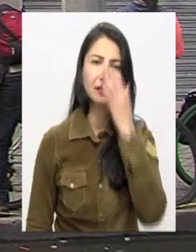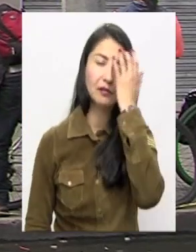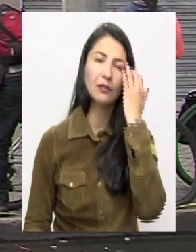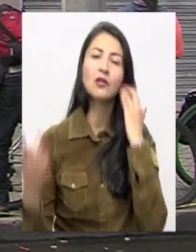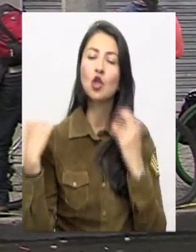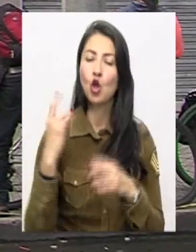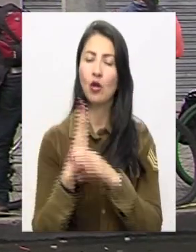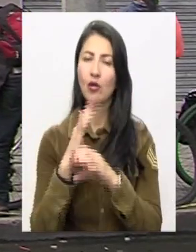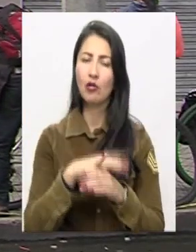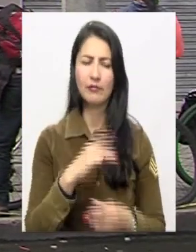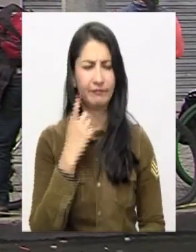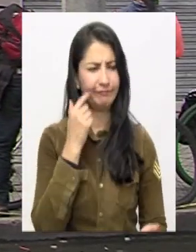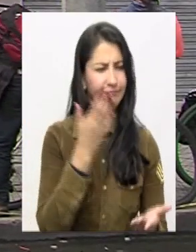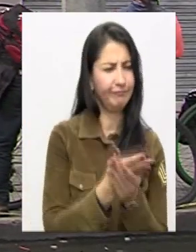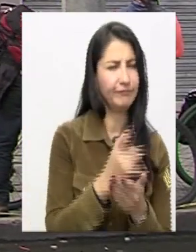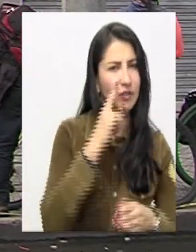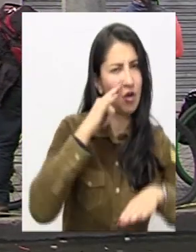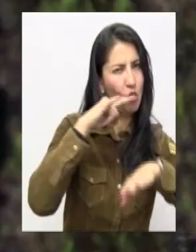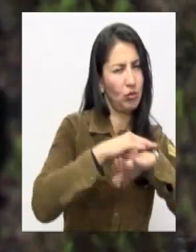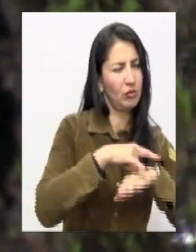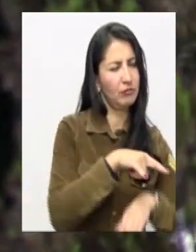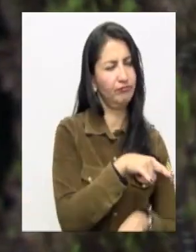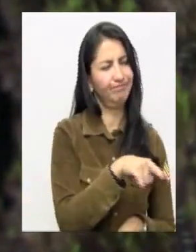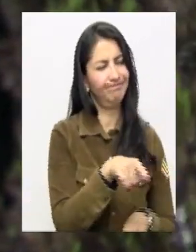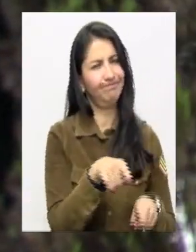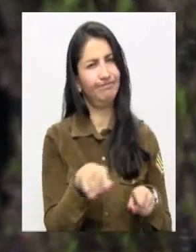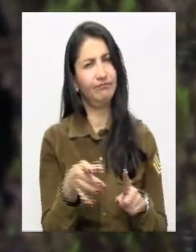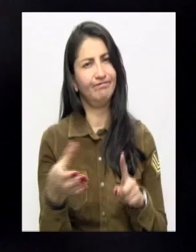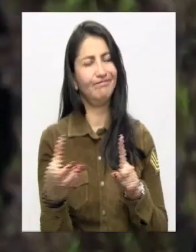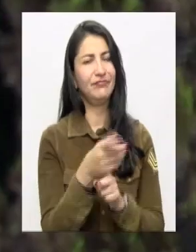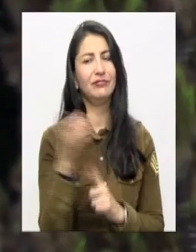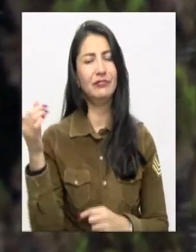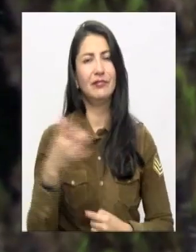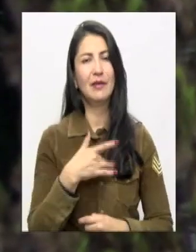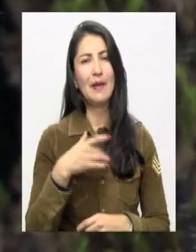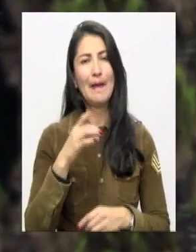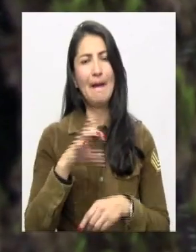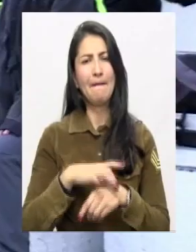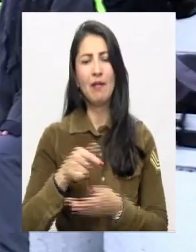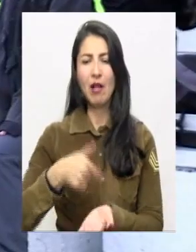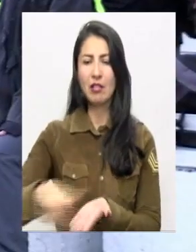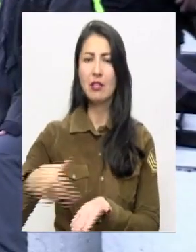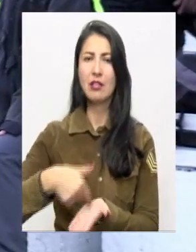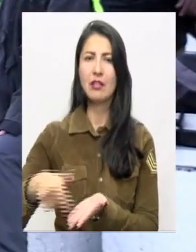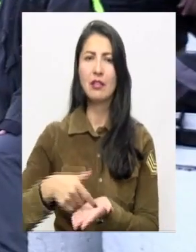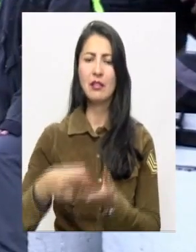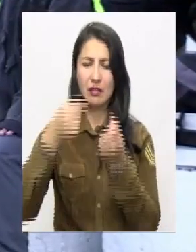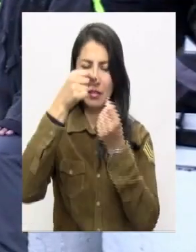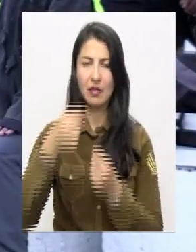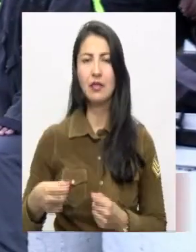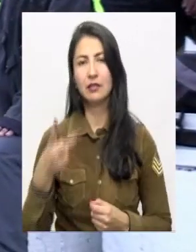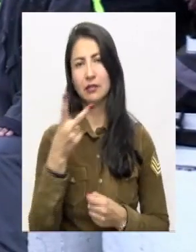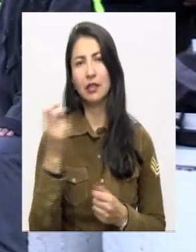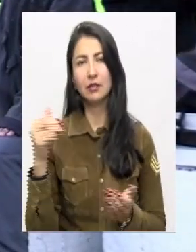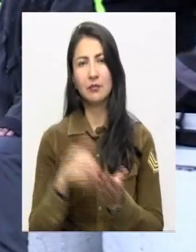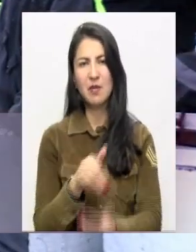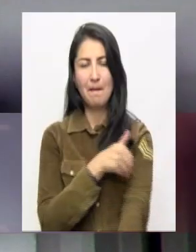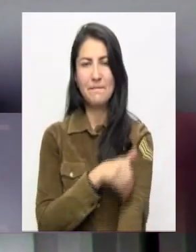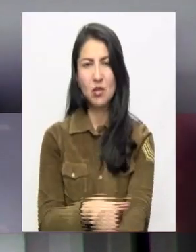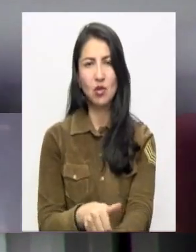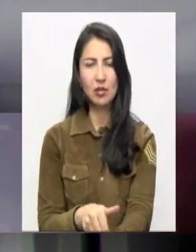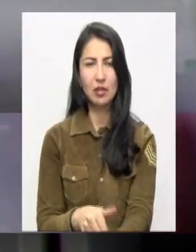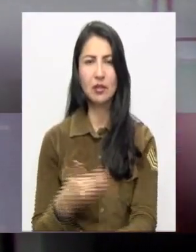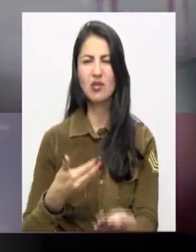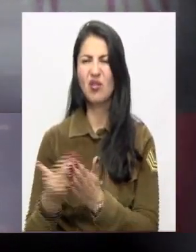Contraloría General realizó una auditoría en la cual determinó que Medimás realizó pagos anticipados por más de 700 mil millones de pesos